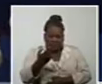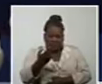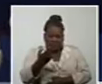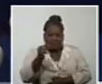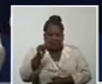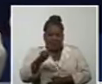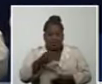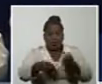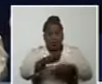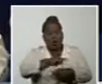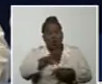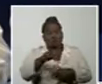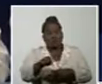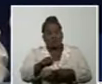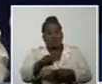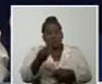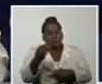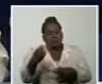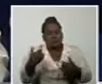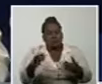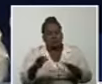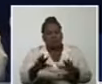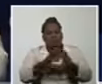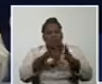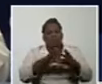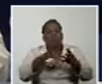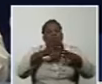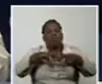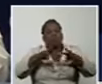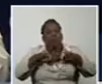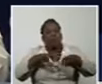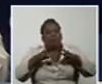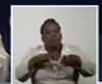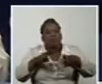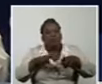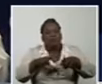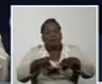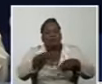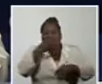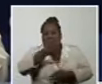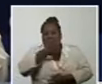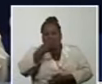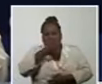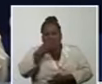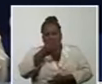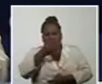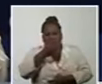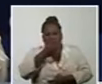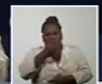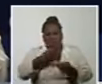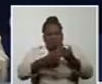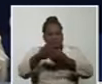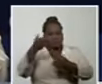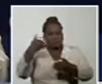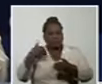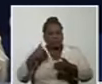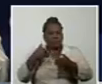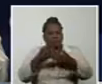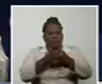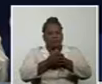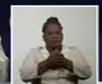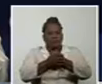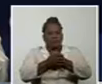contradice bastante todos los estudios que se han argumentado anteriormente